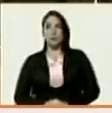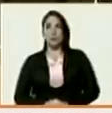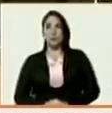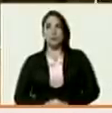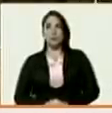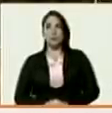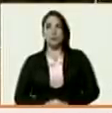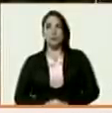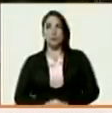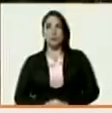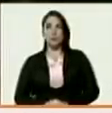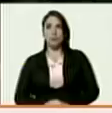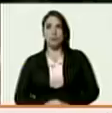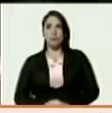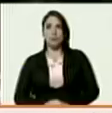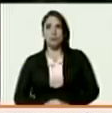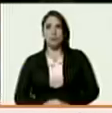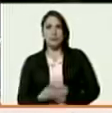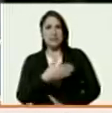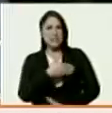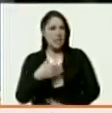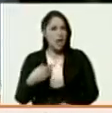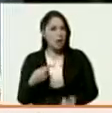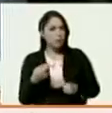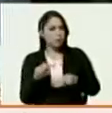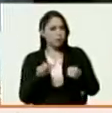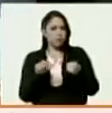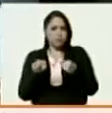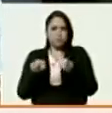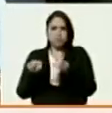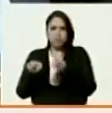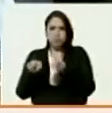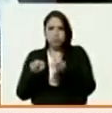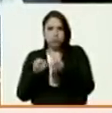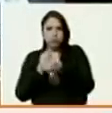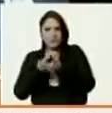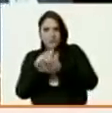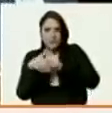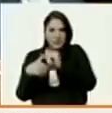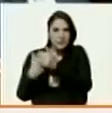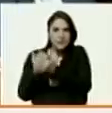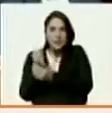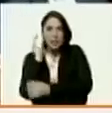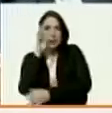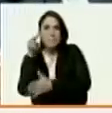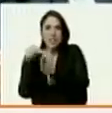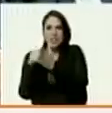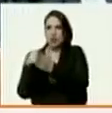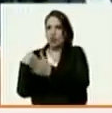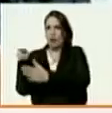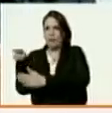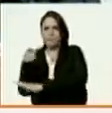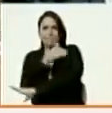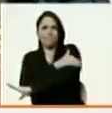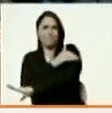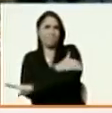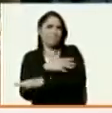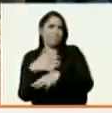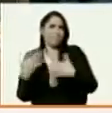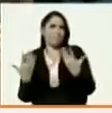por tratar de controlar esta asamblea honorable, en algún momento honorable Asamblea